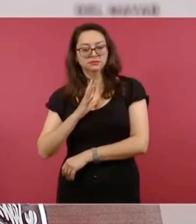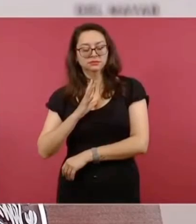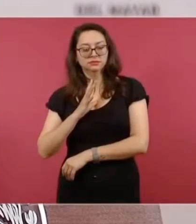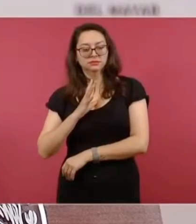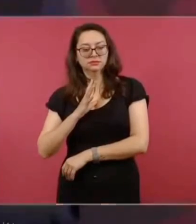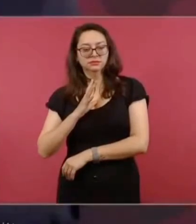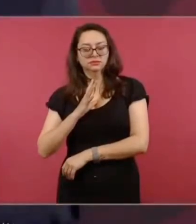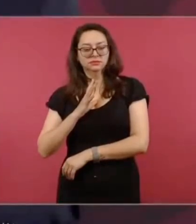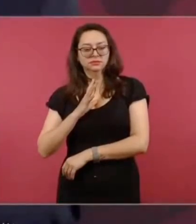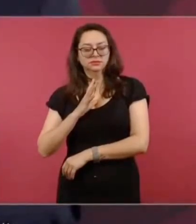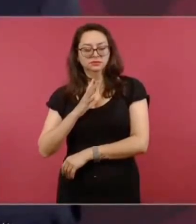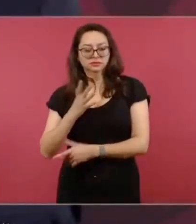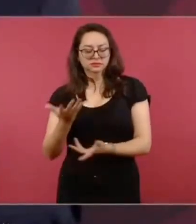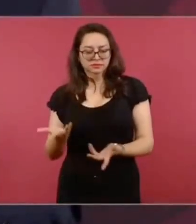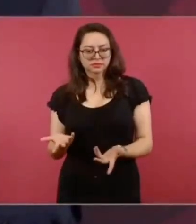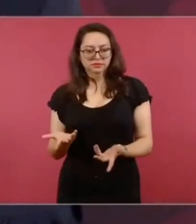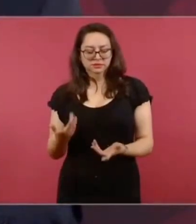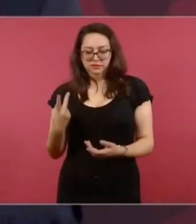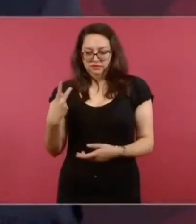Es una forma de vida.